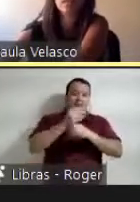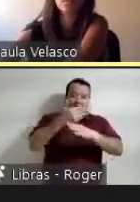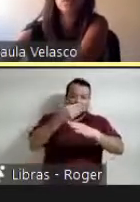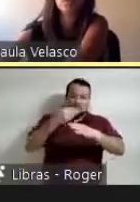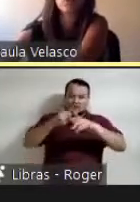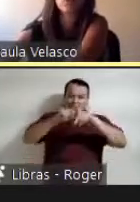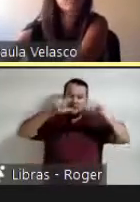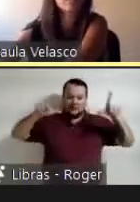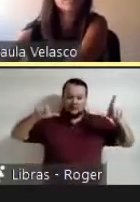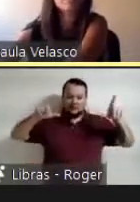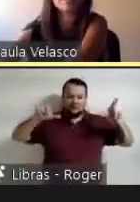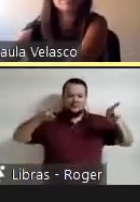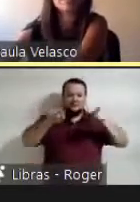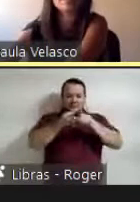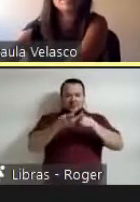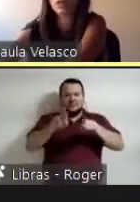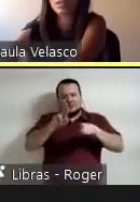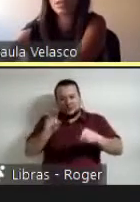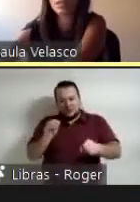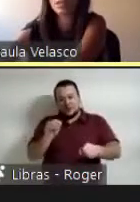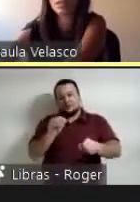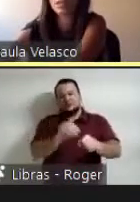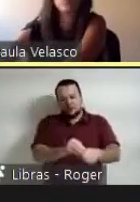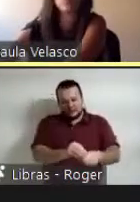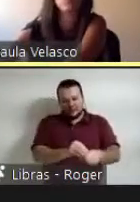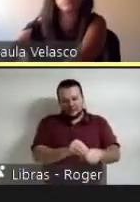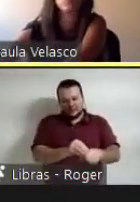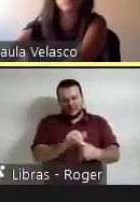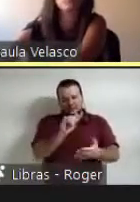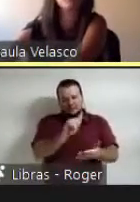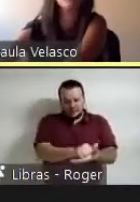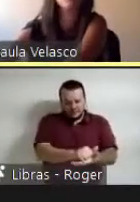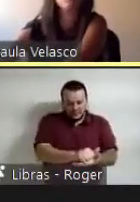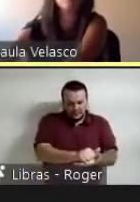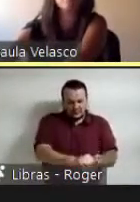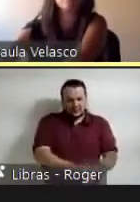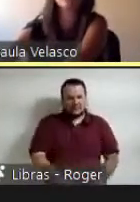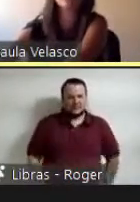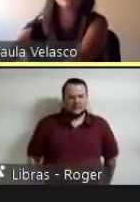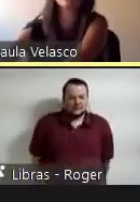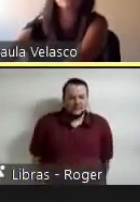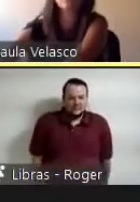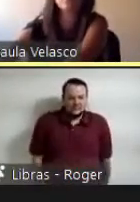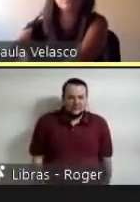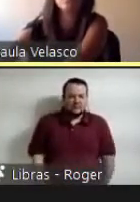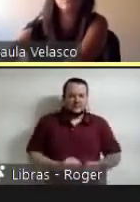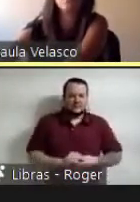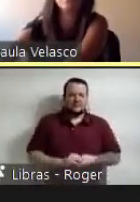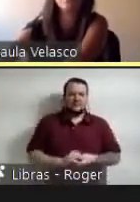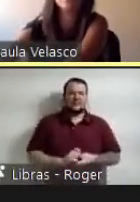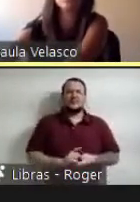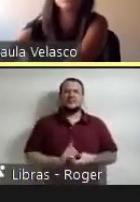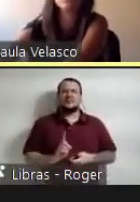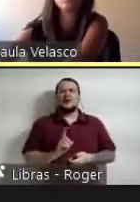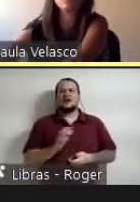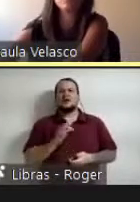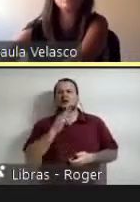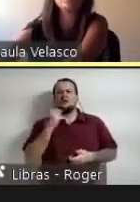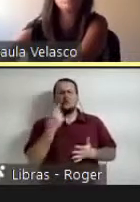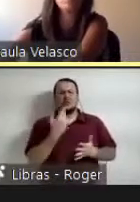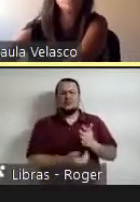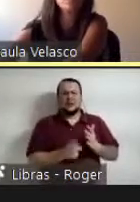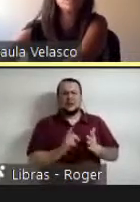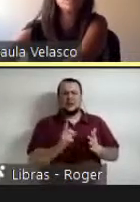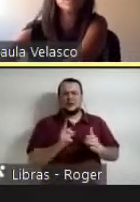el proyecto no construiría necesariamente todo lo que se pierde sino que a su vez usa esas brechas como oportunidades para introducir